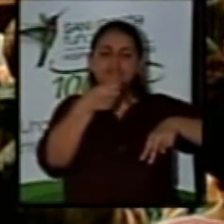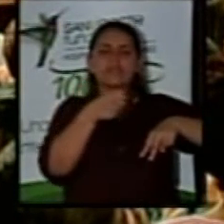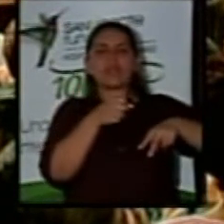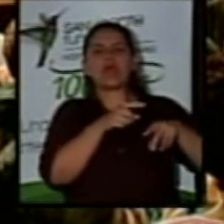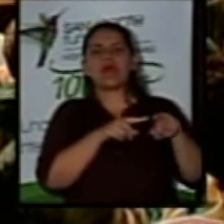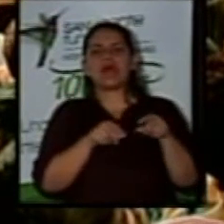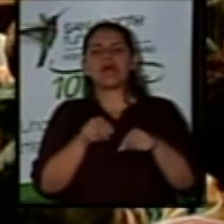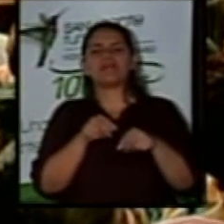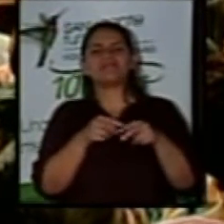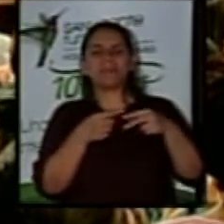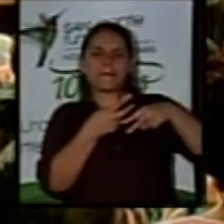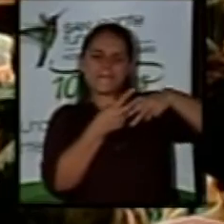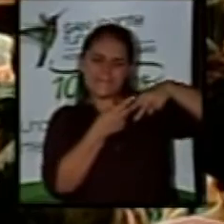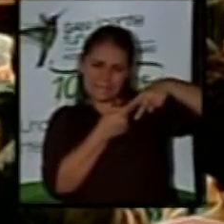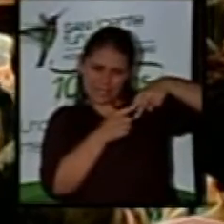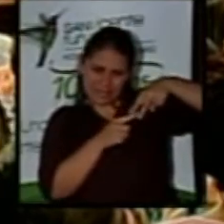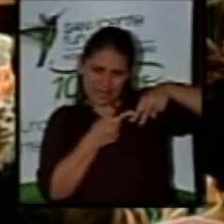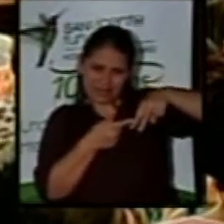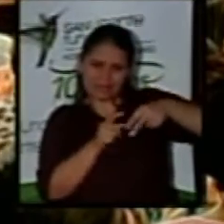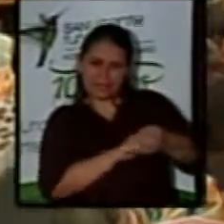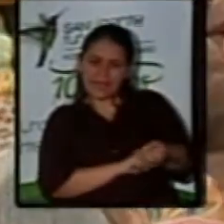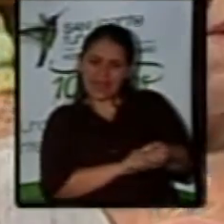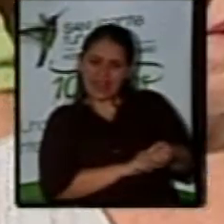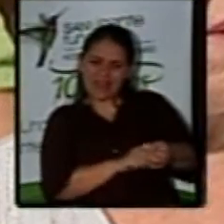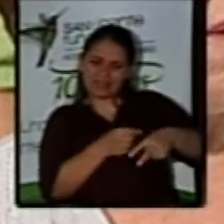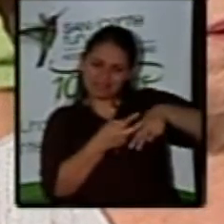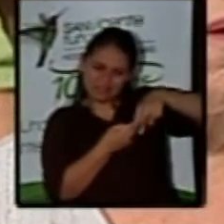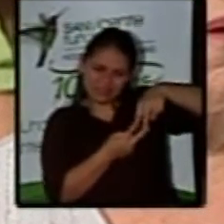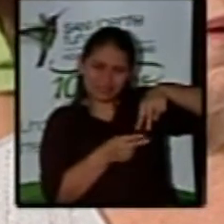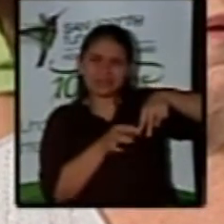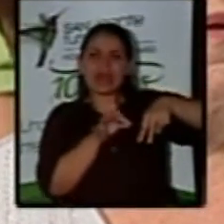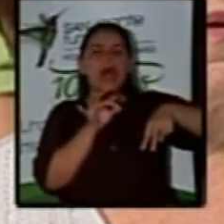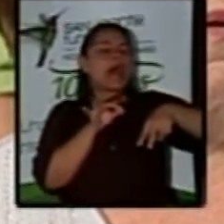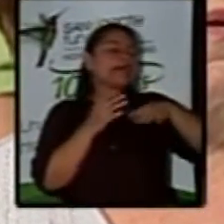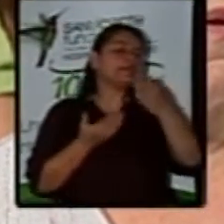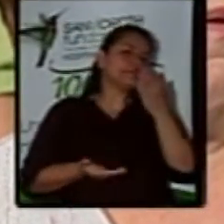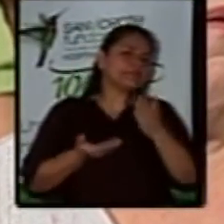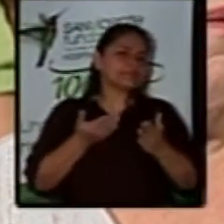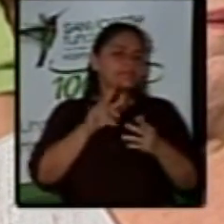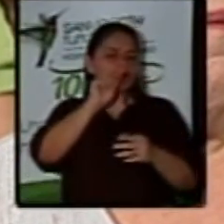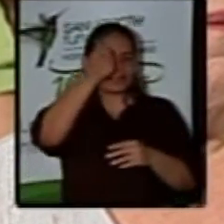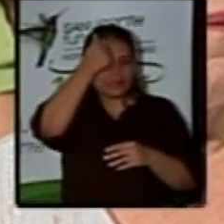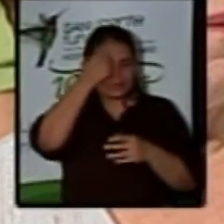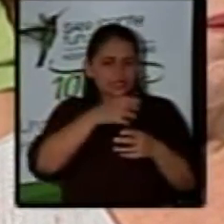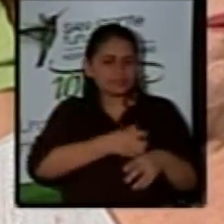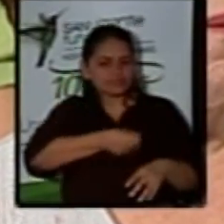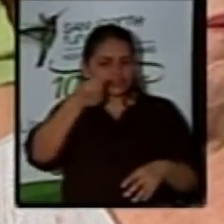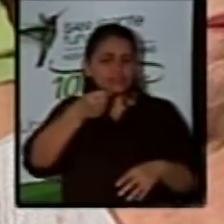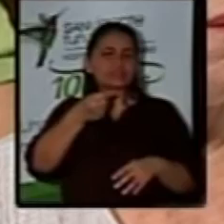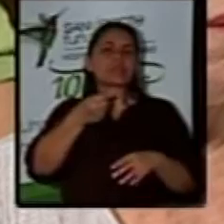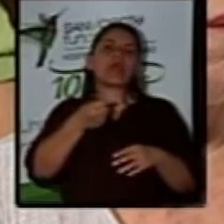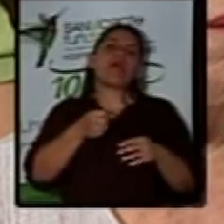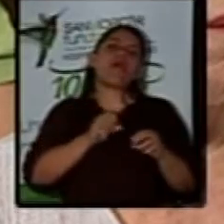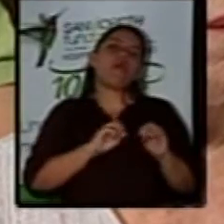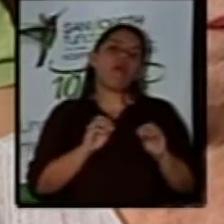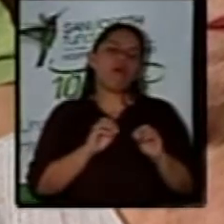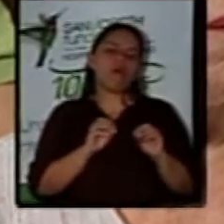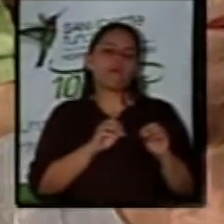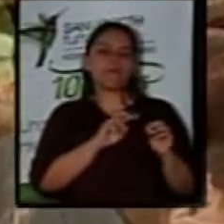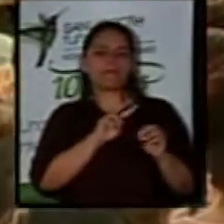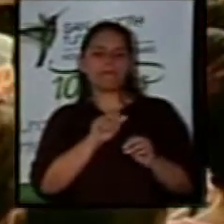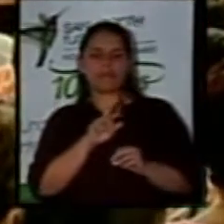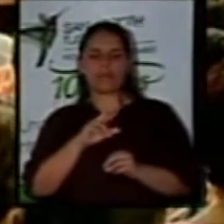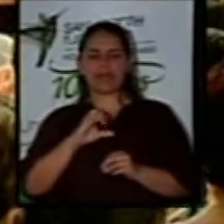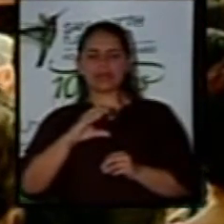sacando las venas mayores, que se llama la safenectomía, o sea, la safena mayor y menor, que son las venas superficiales más importantes y las que generalmente se